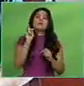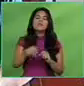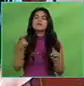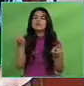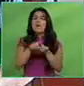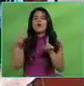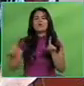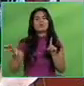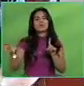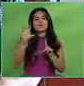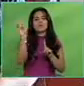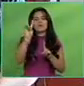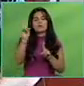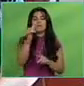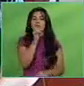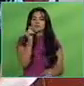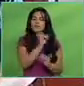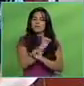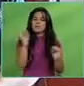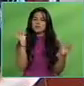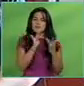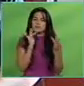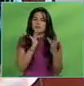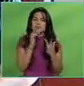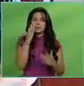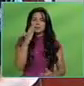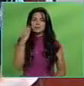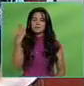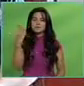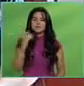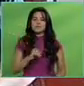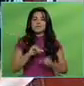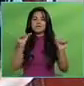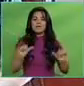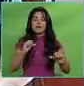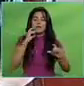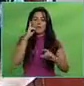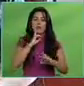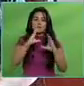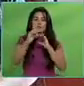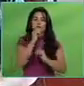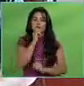el resto del país. Con esta información retornamos el pase a los estudios del Sistema Bolivariano de Comunicación e Información. Adelante.